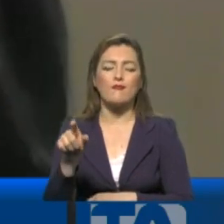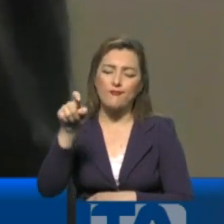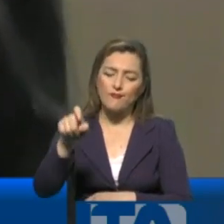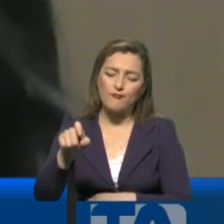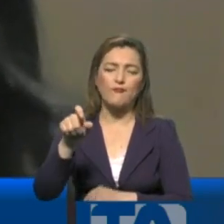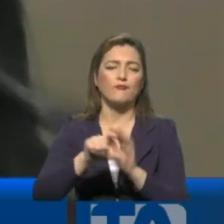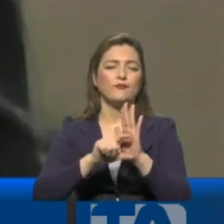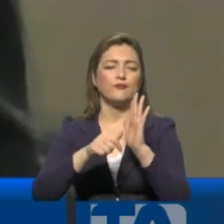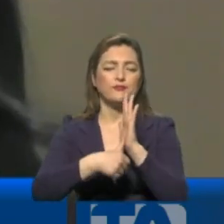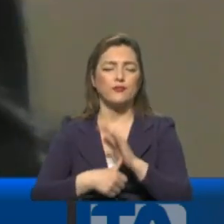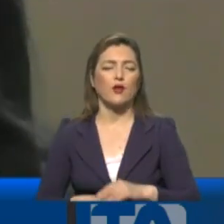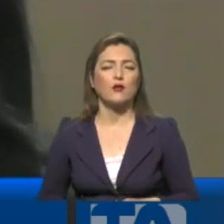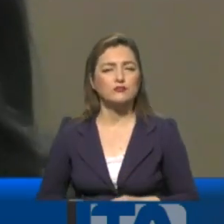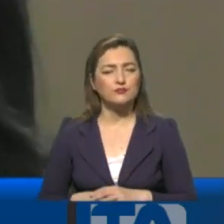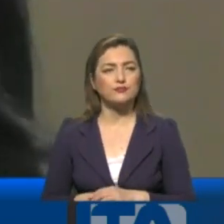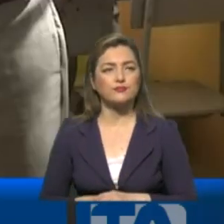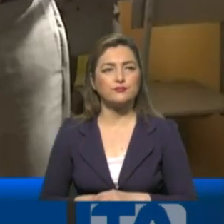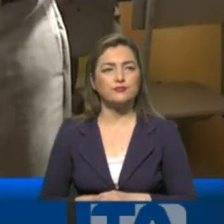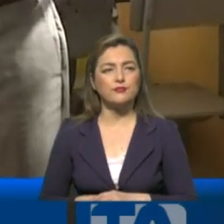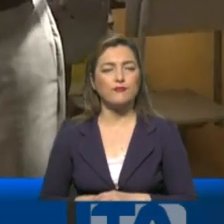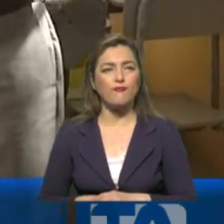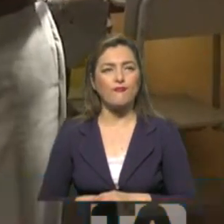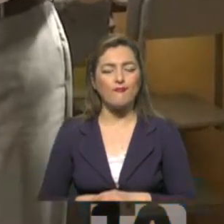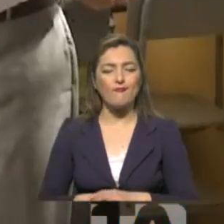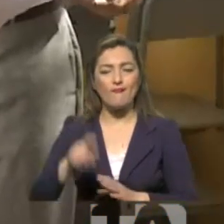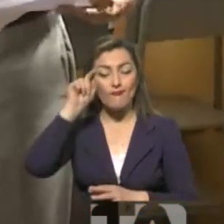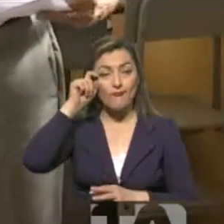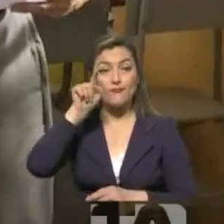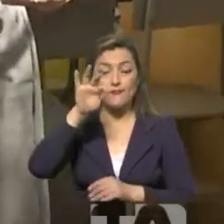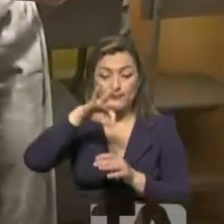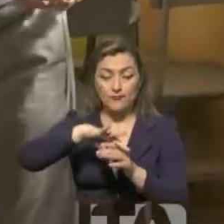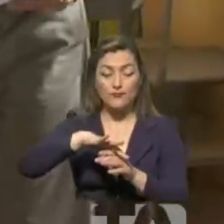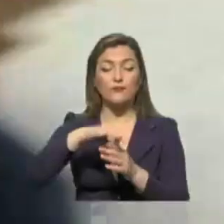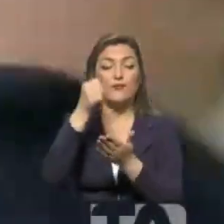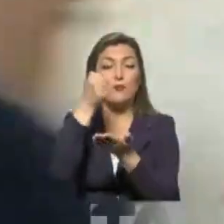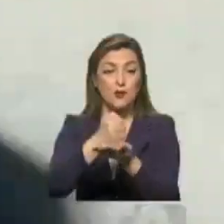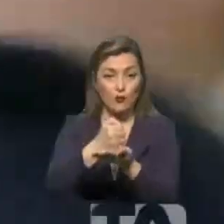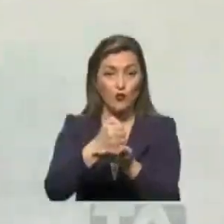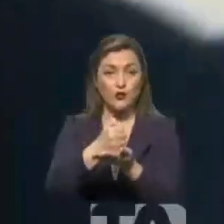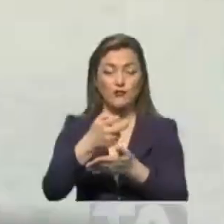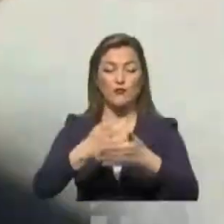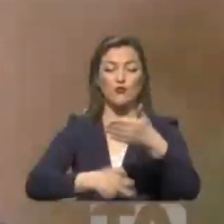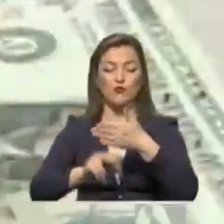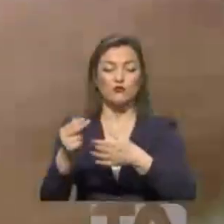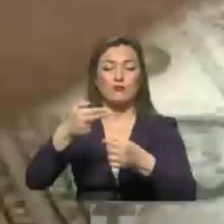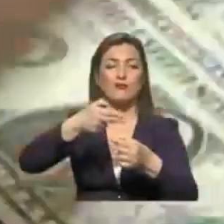realidad vaya a recibir el servicio de cedulación. Recuerde que también puede votar con su pasaporte. La multa por